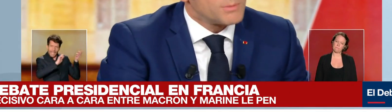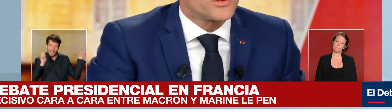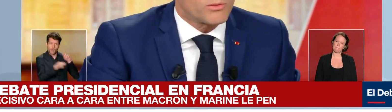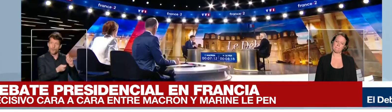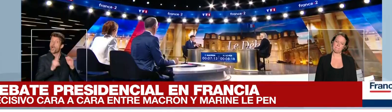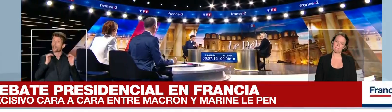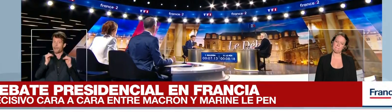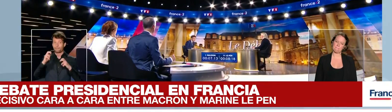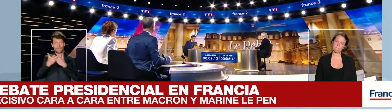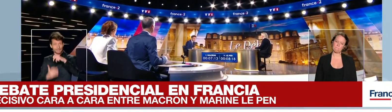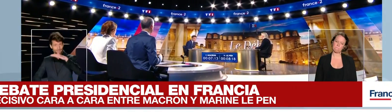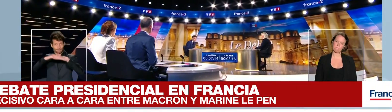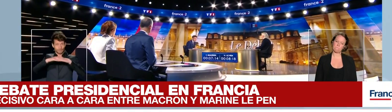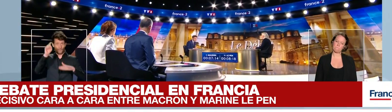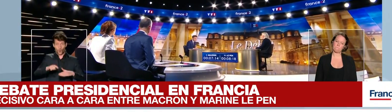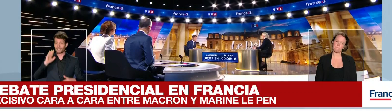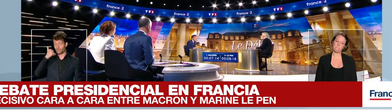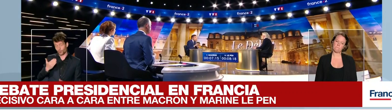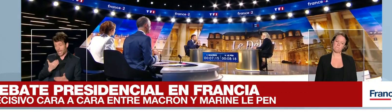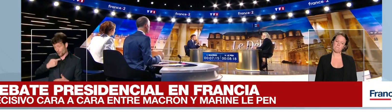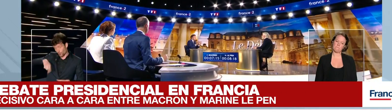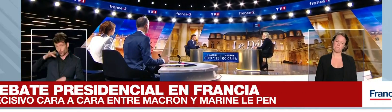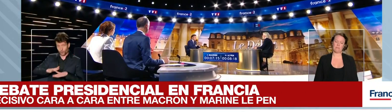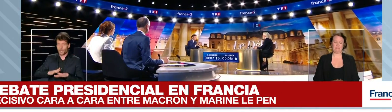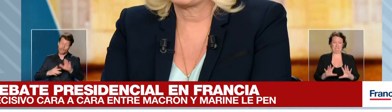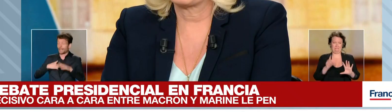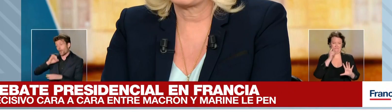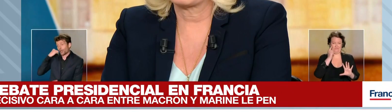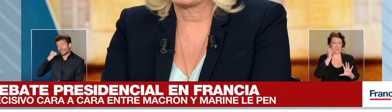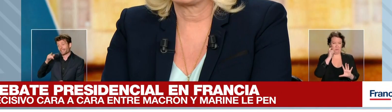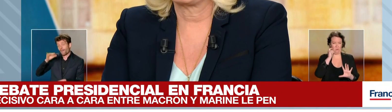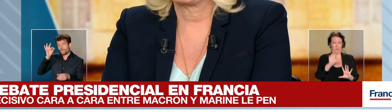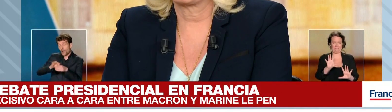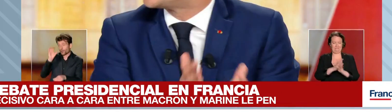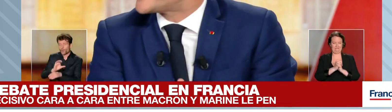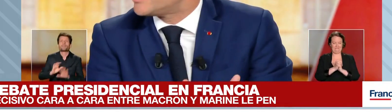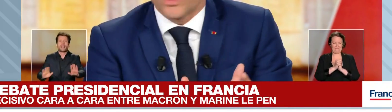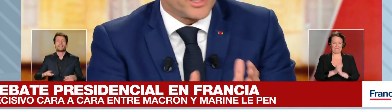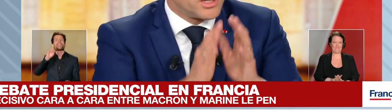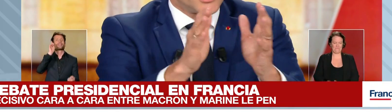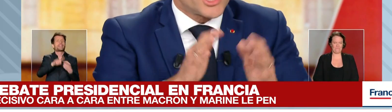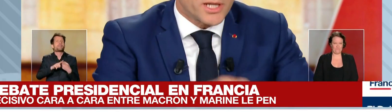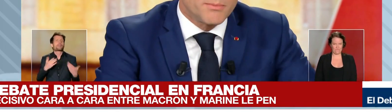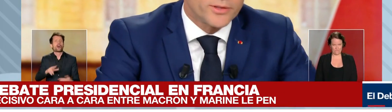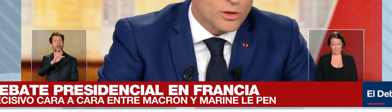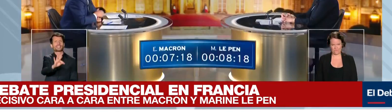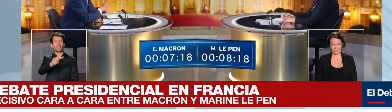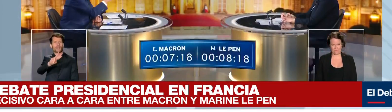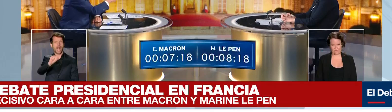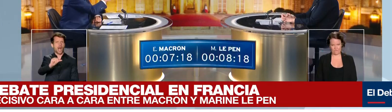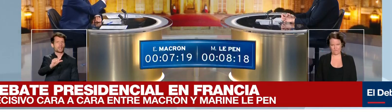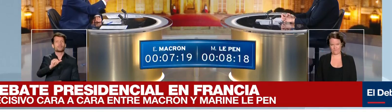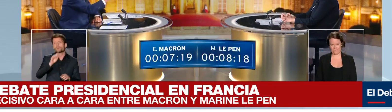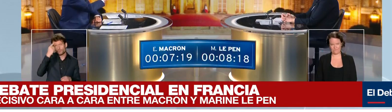tenemos que también mantener el escudo. Y lamento que usted haya votado en contra. Sobre el IVA y los productos alimentarios, yo propongo el